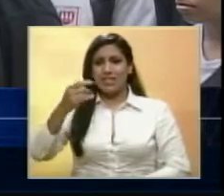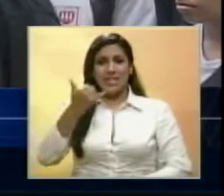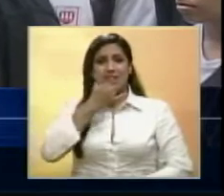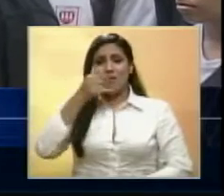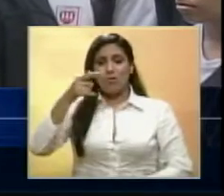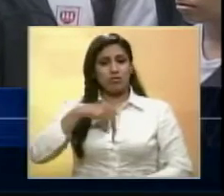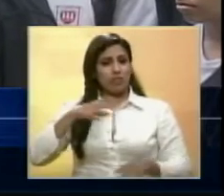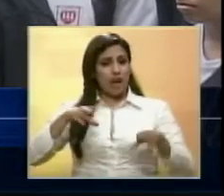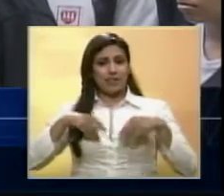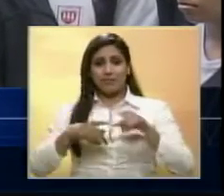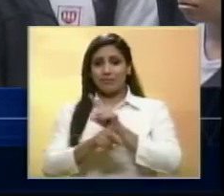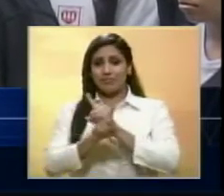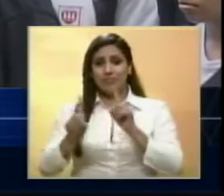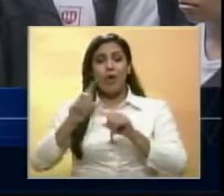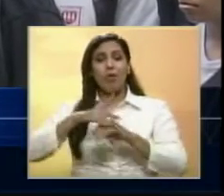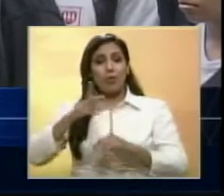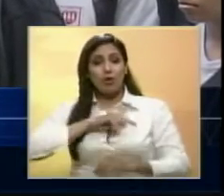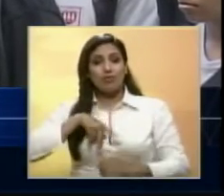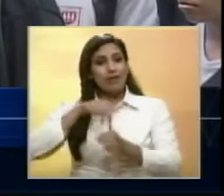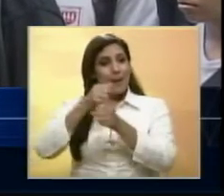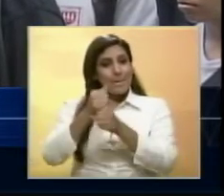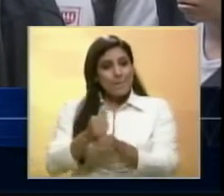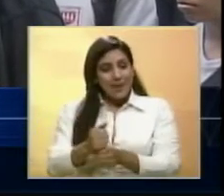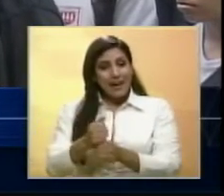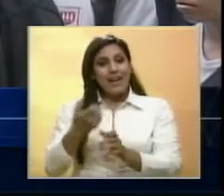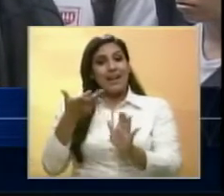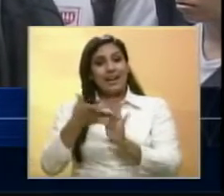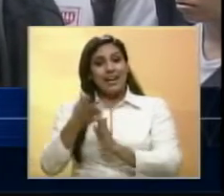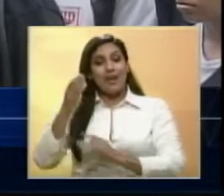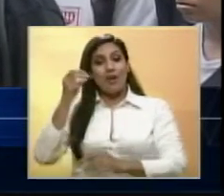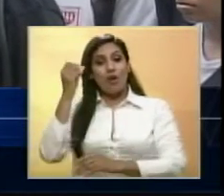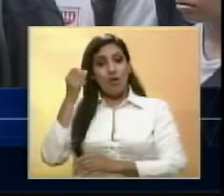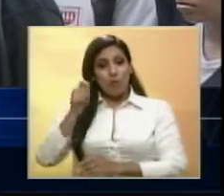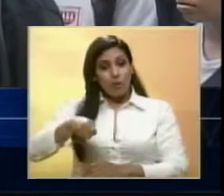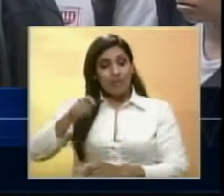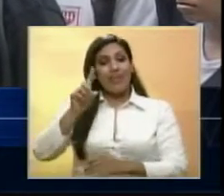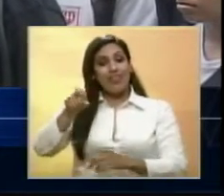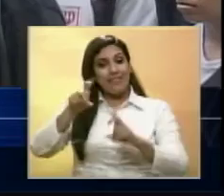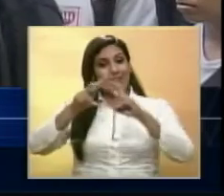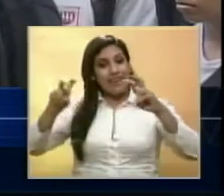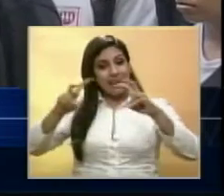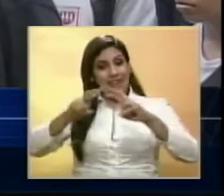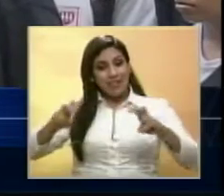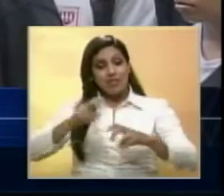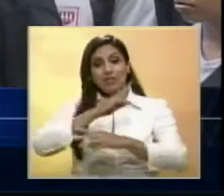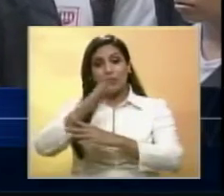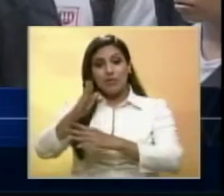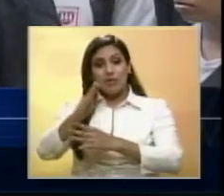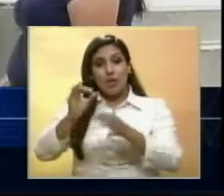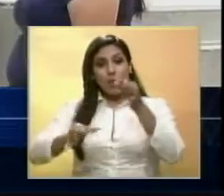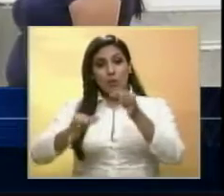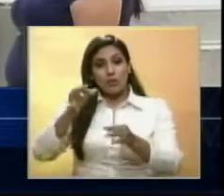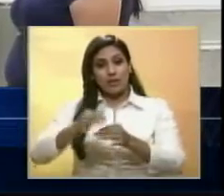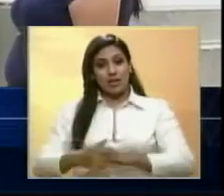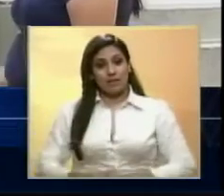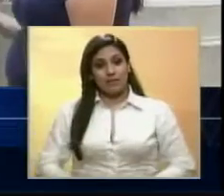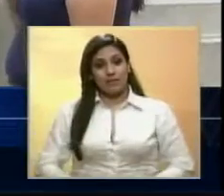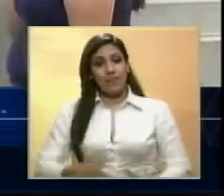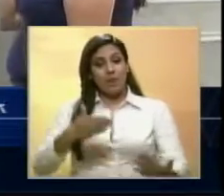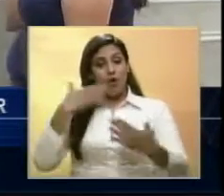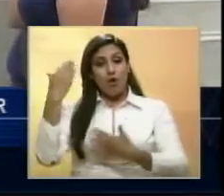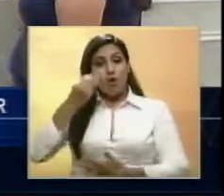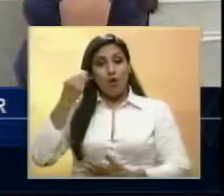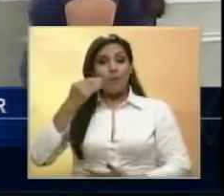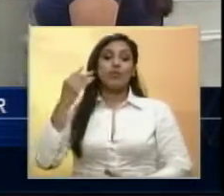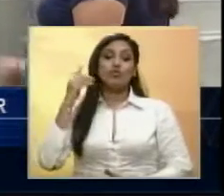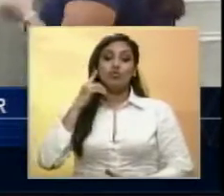nosotros no es válido. Por lo tanto, estamos esperando que definitivamente la Corte de Apelaciones haga la revisión y dicte una sentencia justa. Este joven sordo